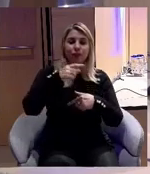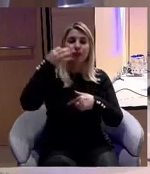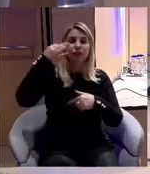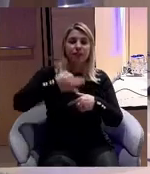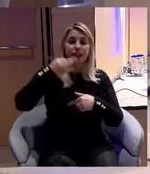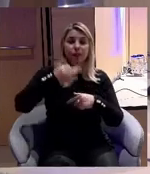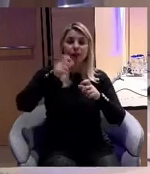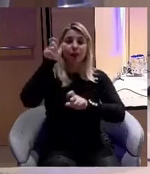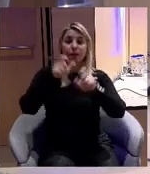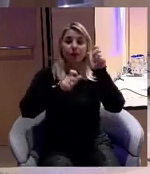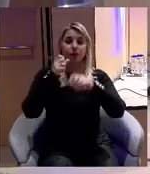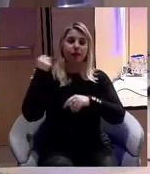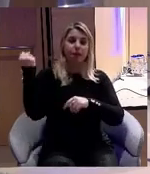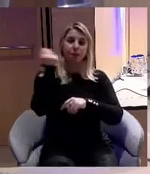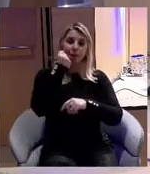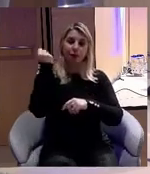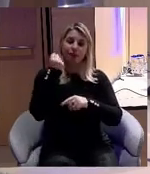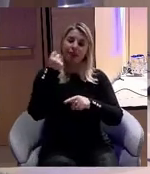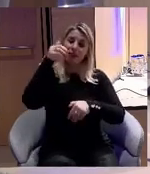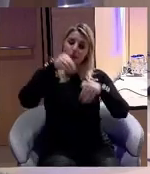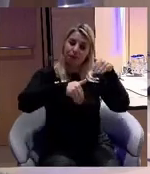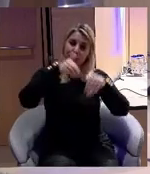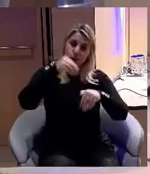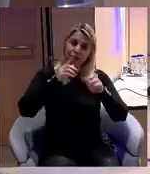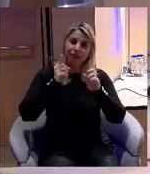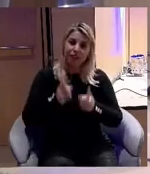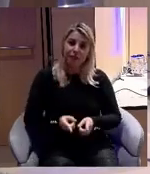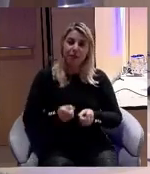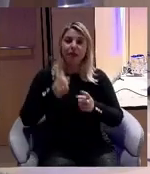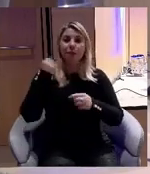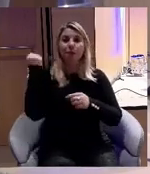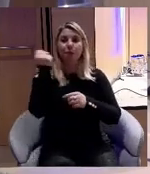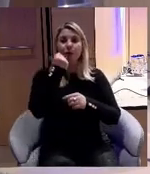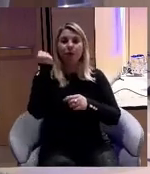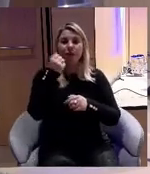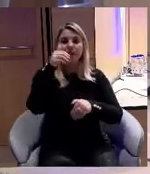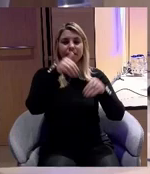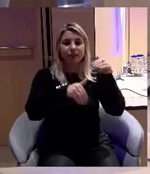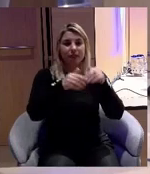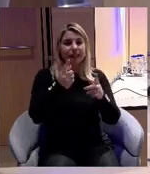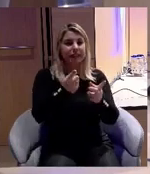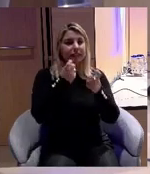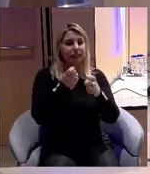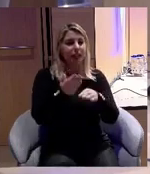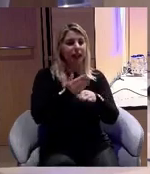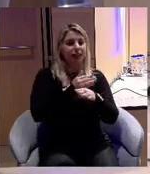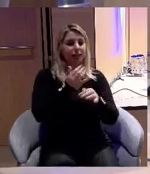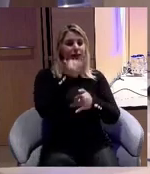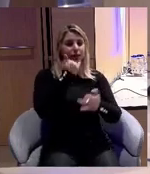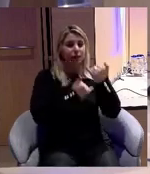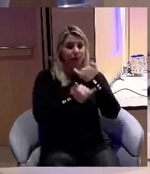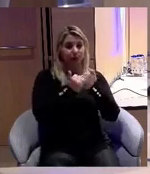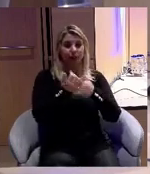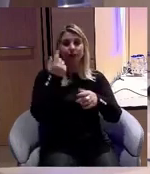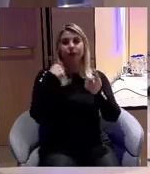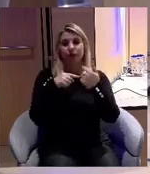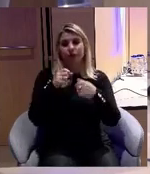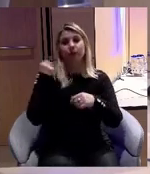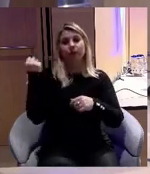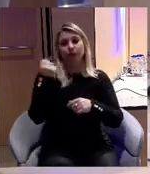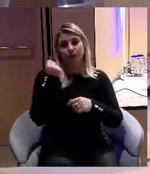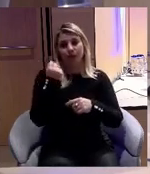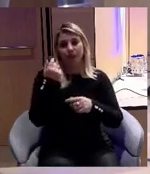ciudadanía de la importancia de su voto y la importancia de que sea un voto informado entonces por eso